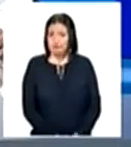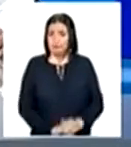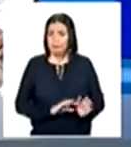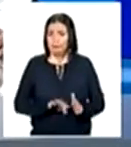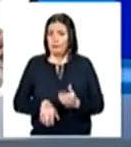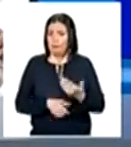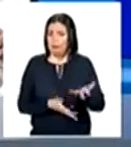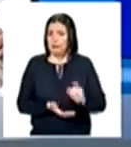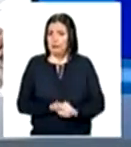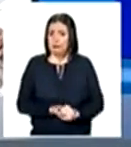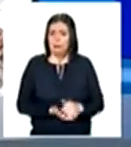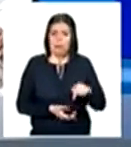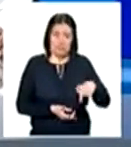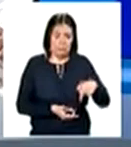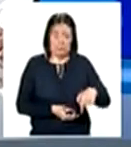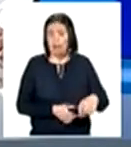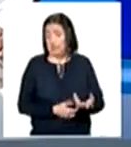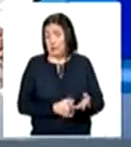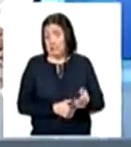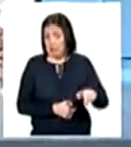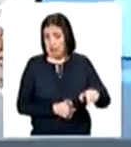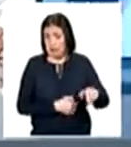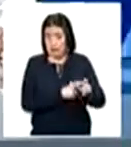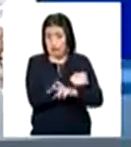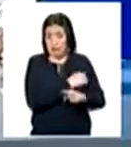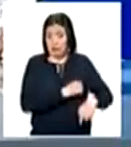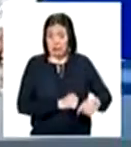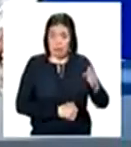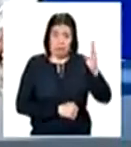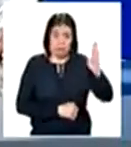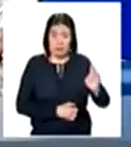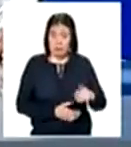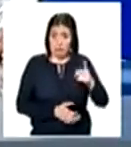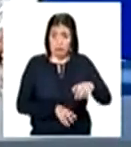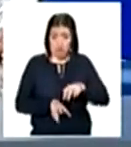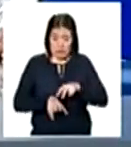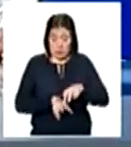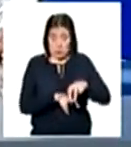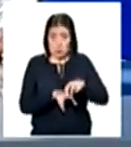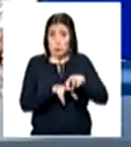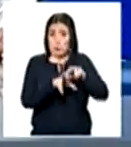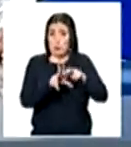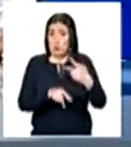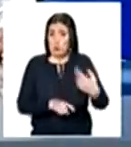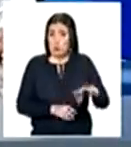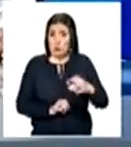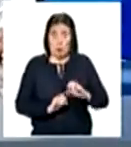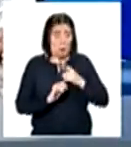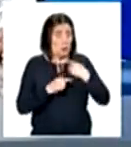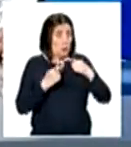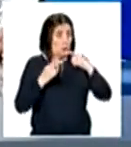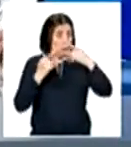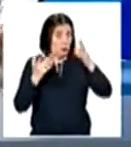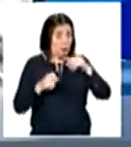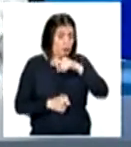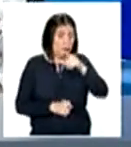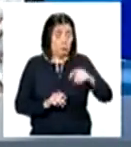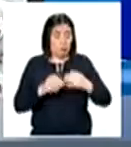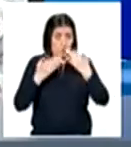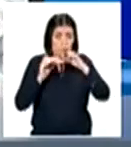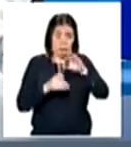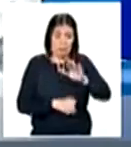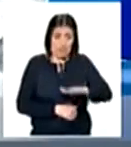Bien, y ahora nos vamos desde este país hasta Brasil porque una pequeña promesa del skateboard es un éxito en las redes sociales. Vamos a conocer más sobre esta